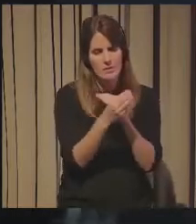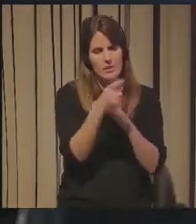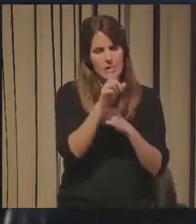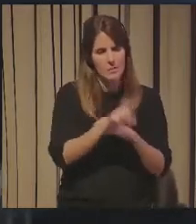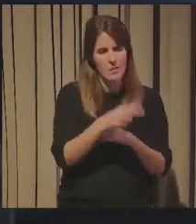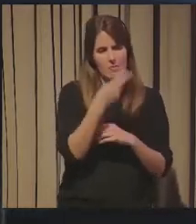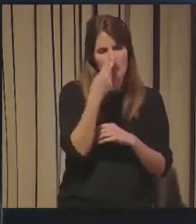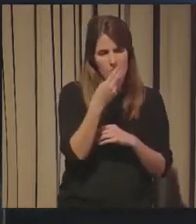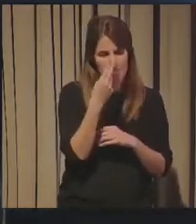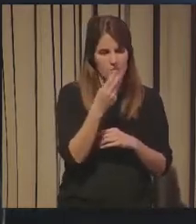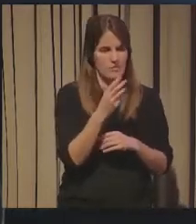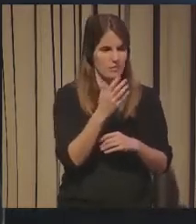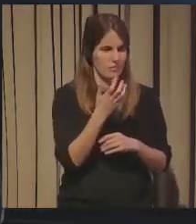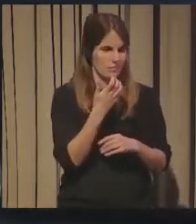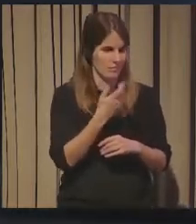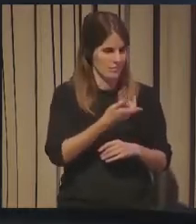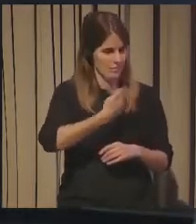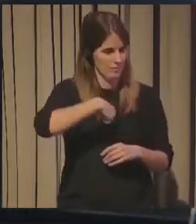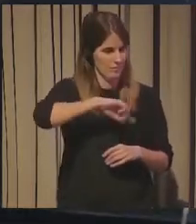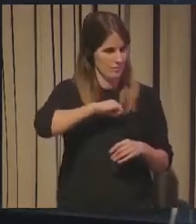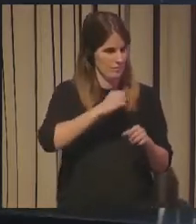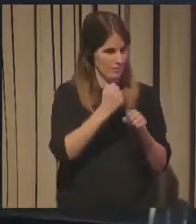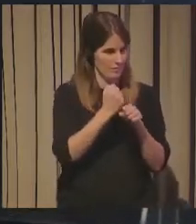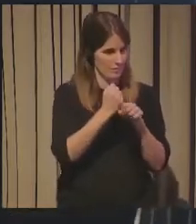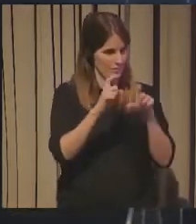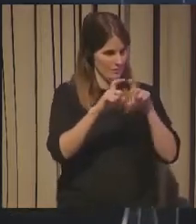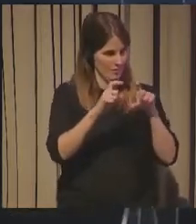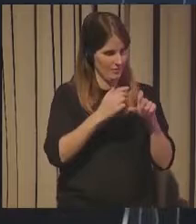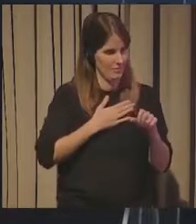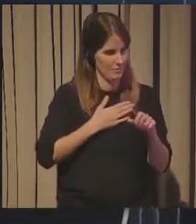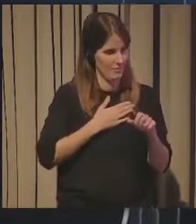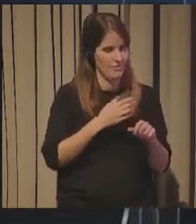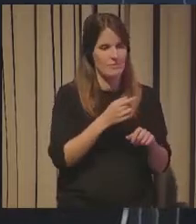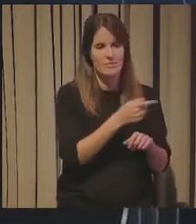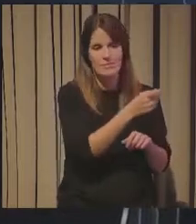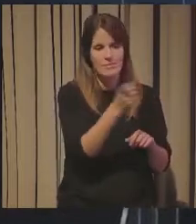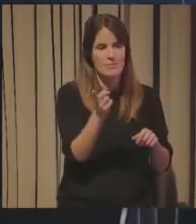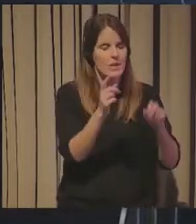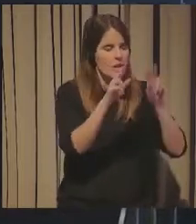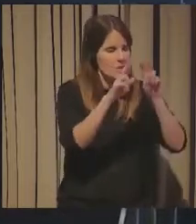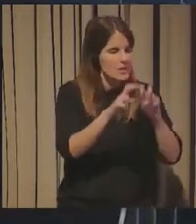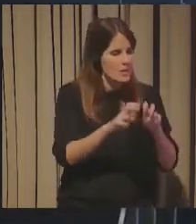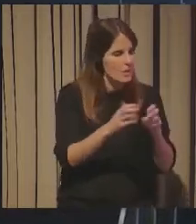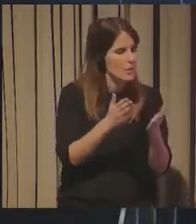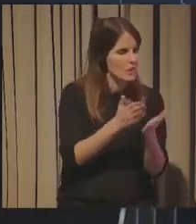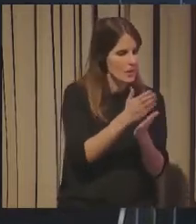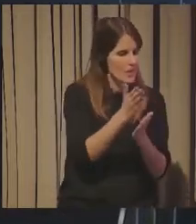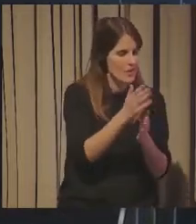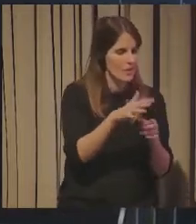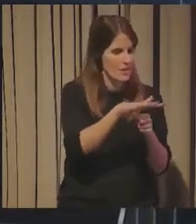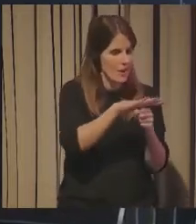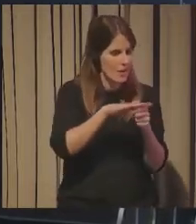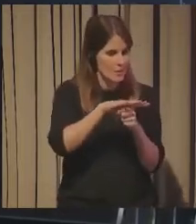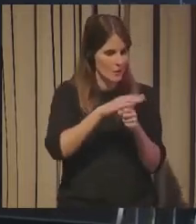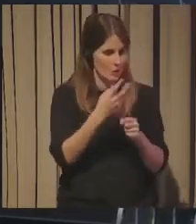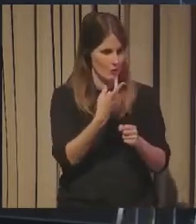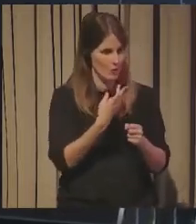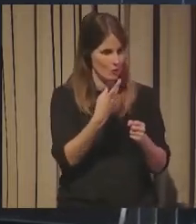hacemos en Foresight y lo que hacéis en investigación de tendencias. Así que es un placer